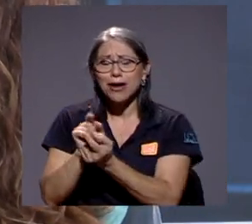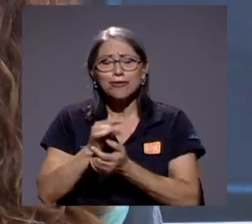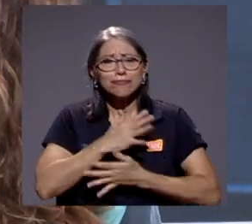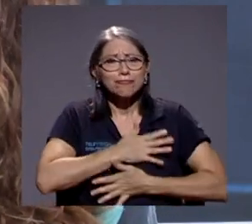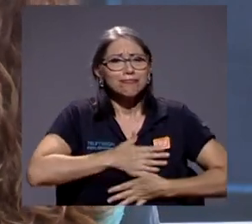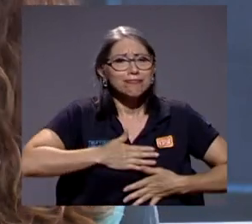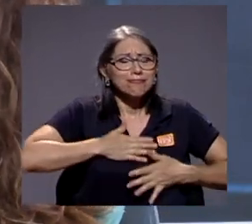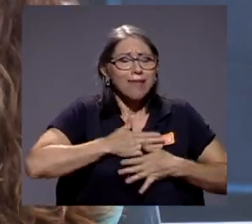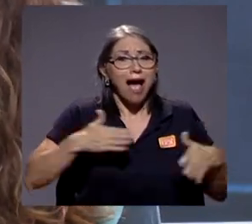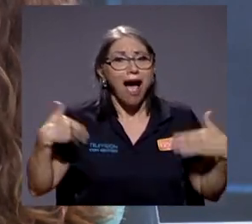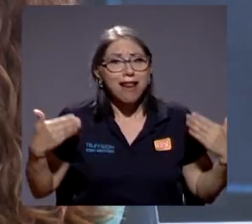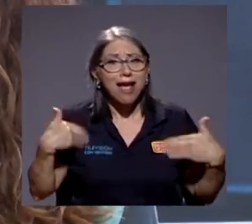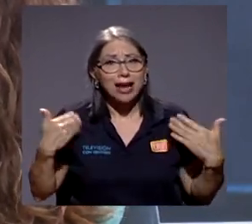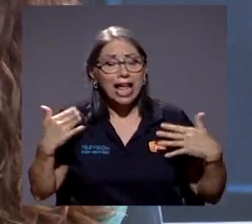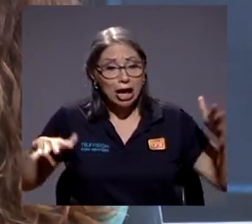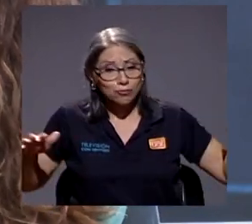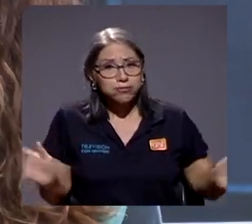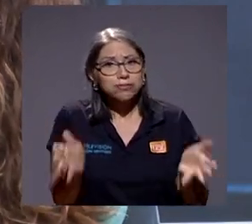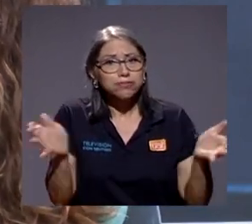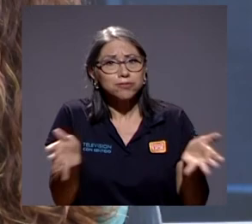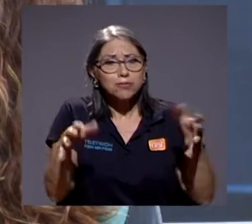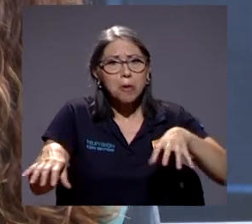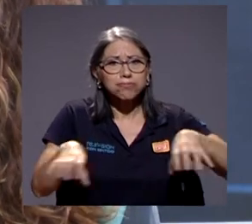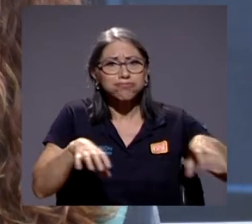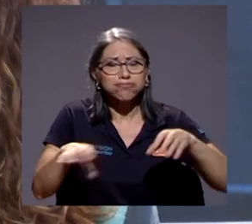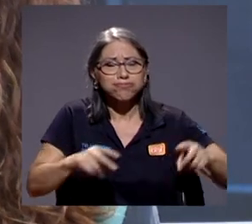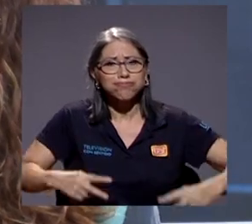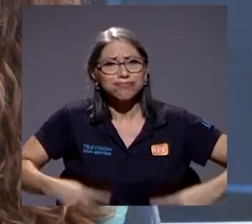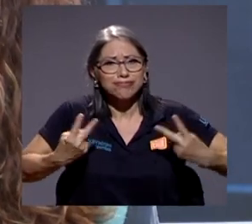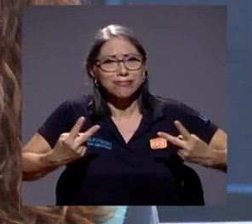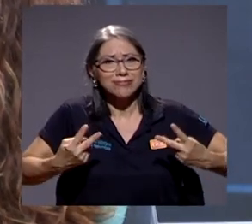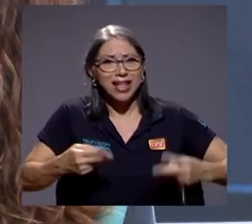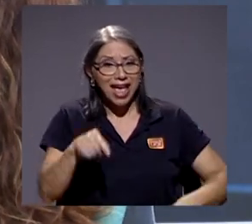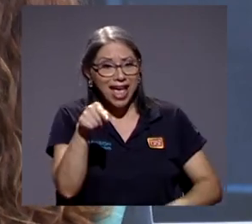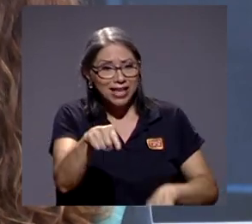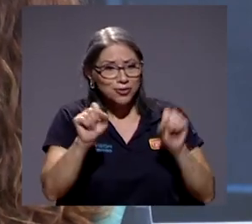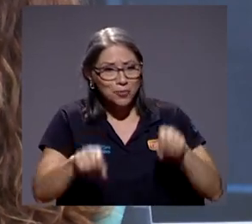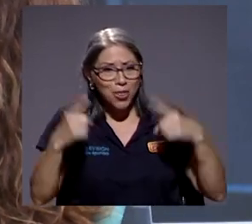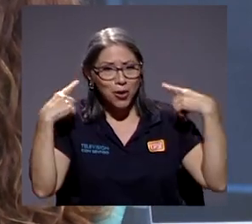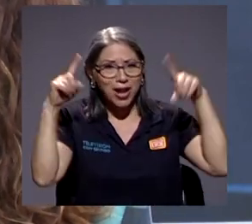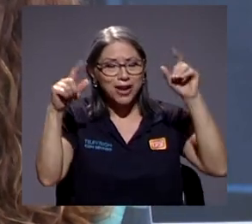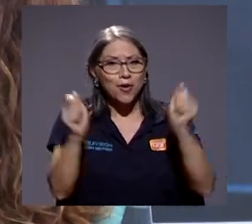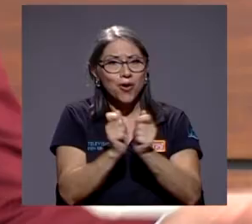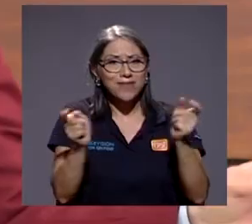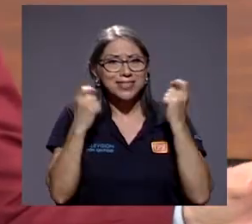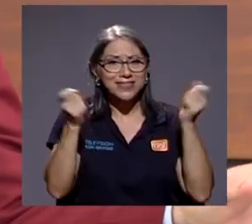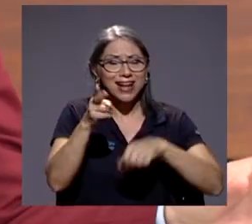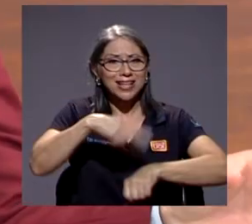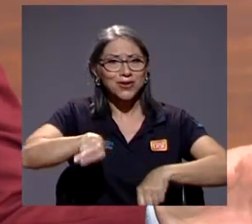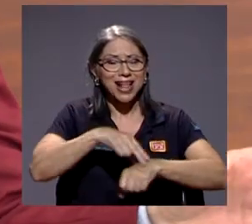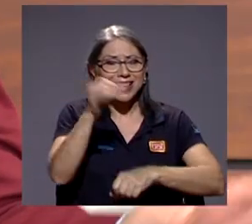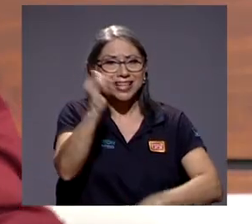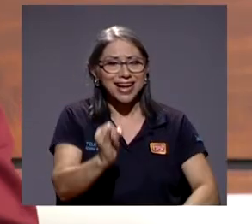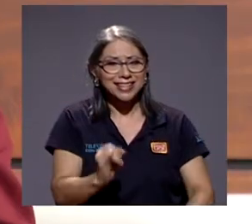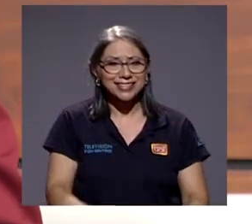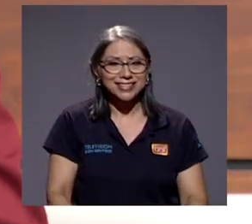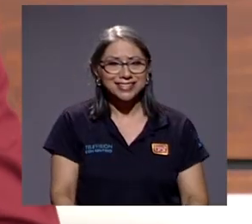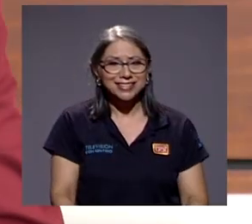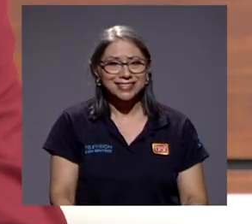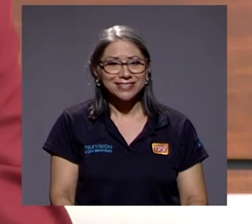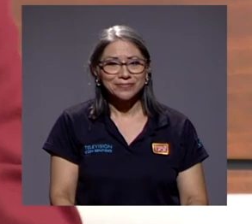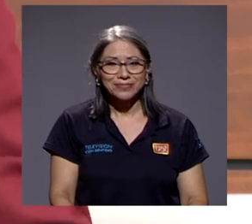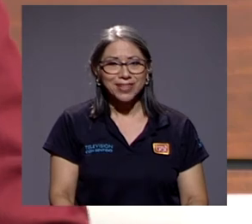realmente un dinamizador de la vida y creemos que eso es eso se puede lograr a través del festival nacional tres especiales me parece que es